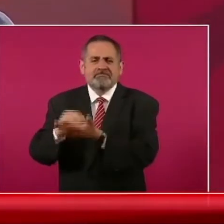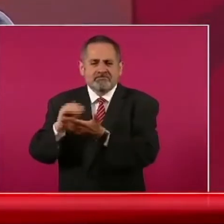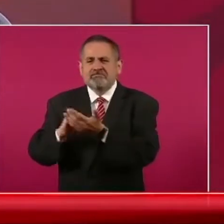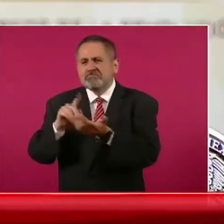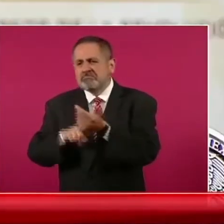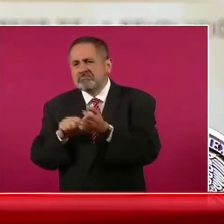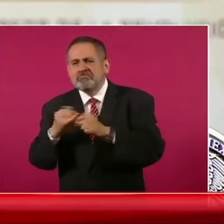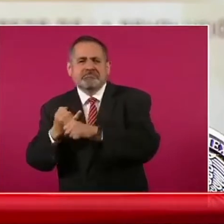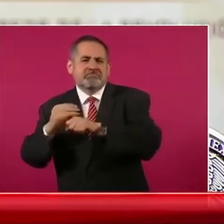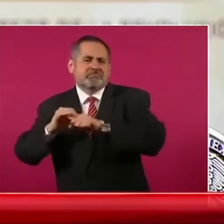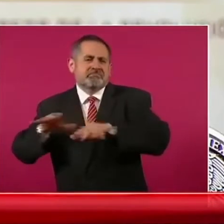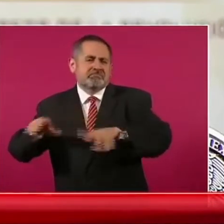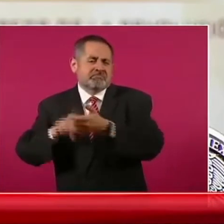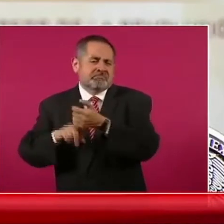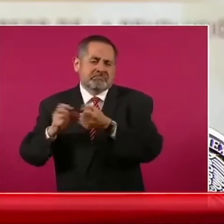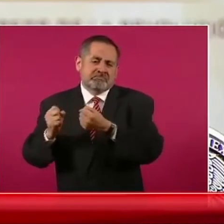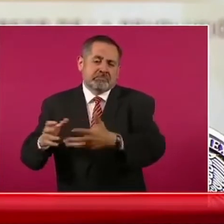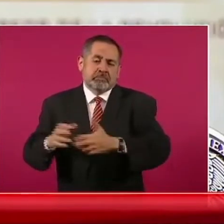porque